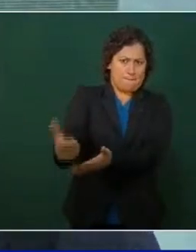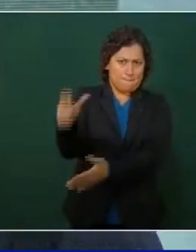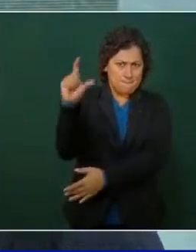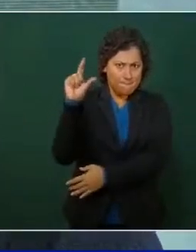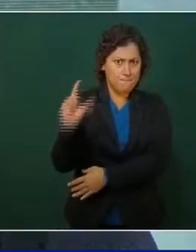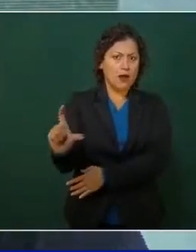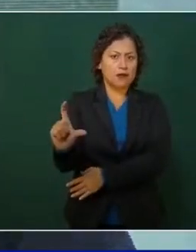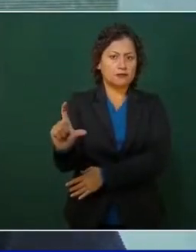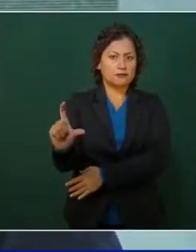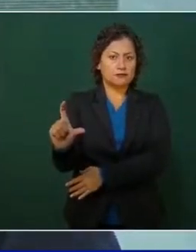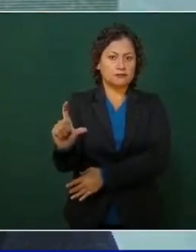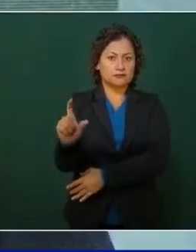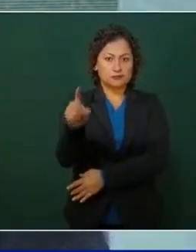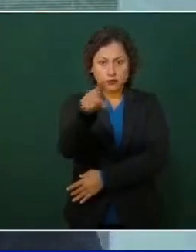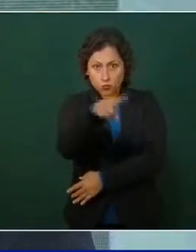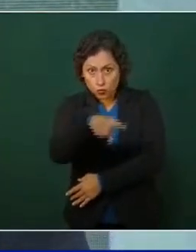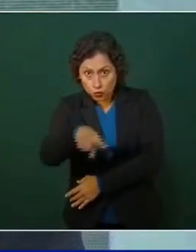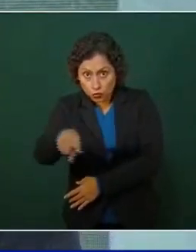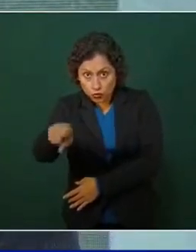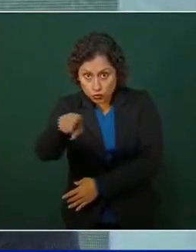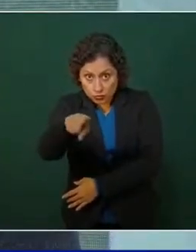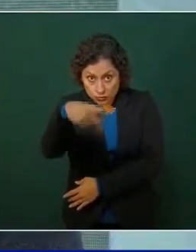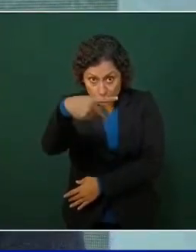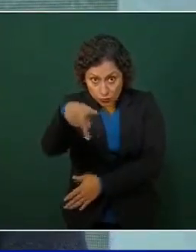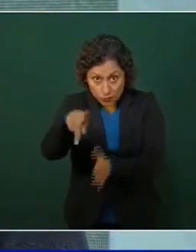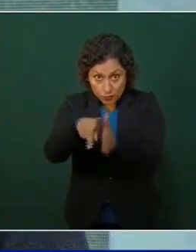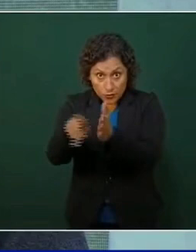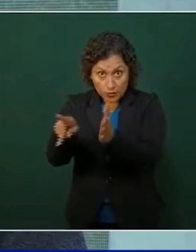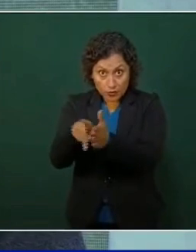ver con lo que ganan ustedes.